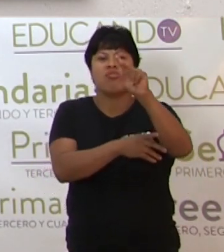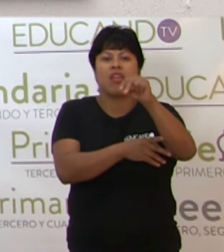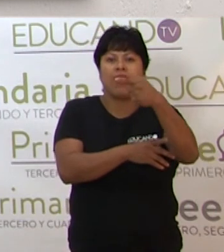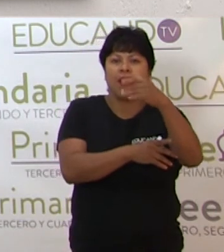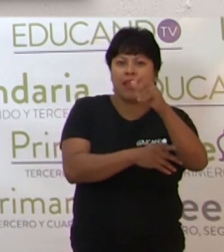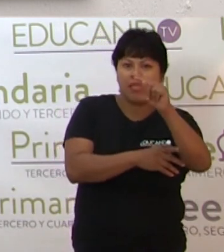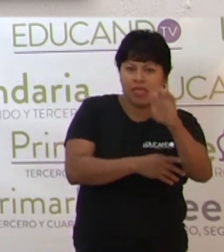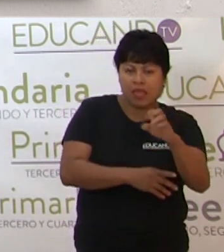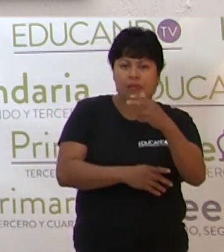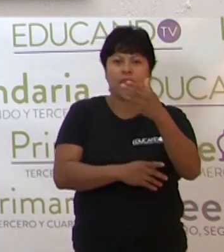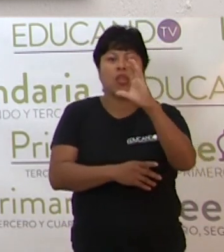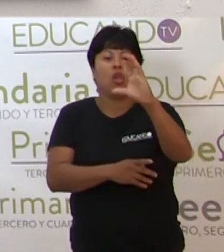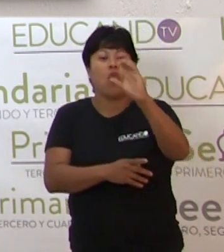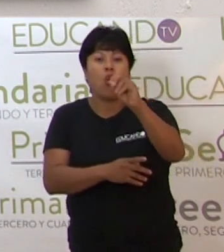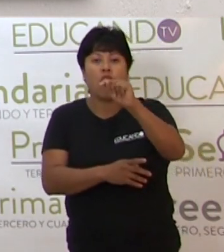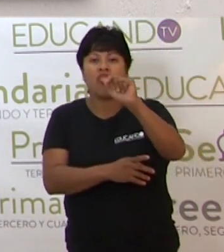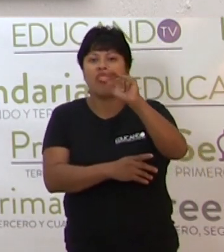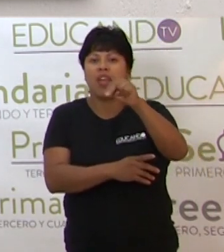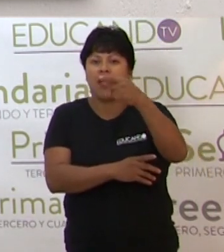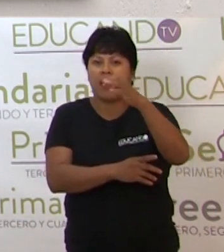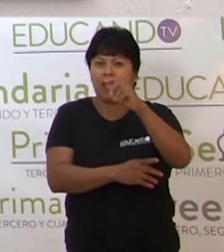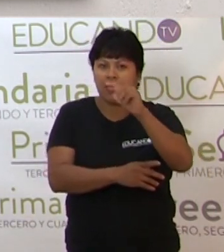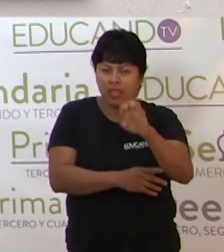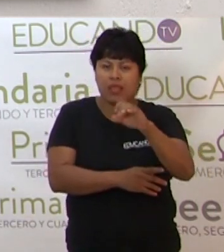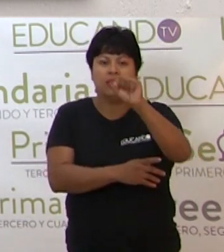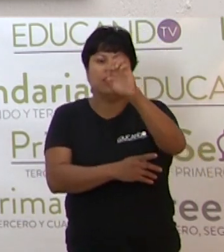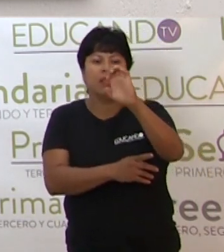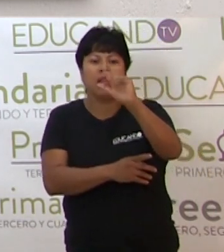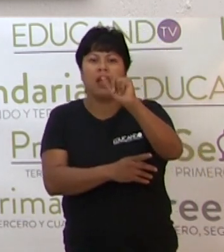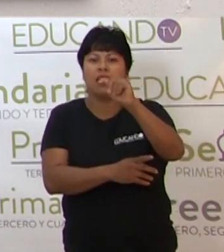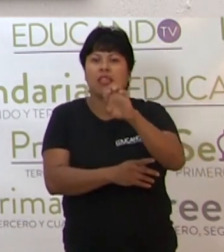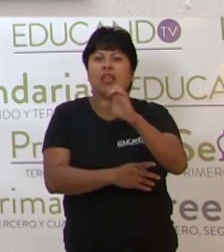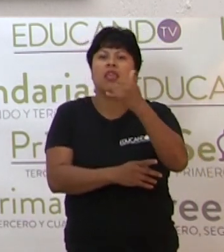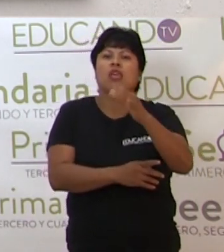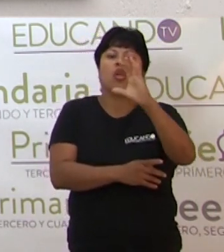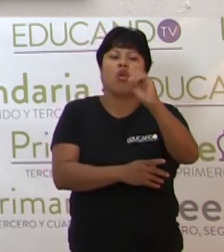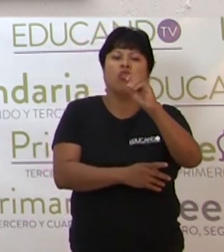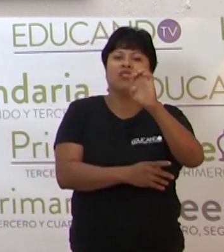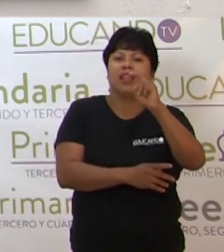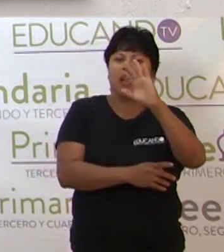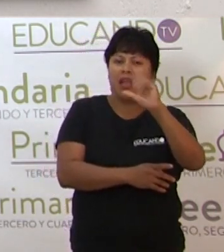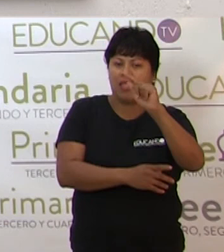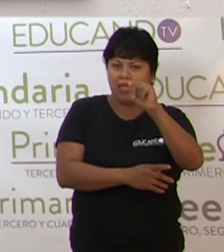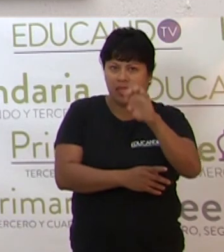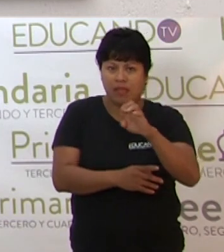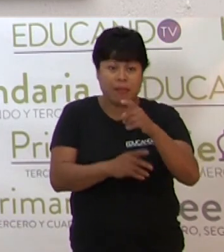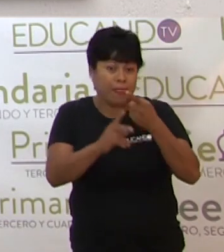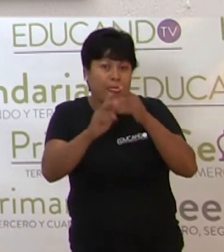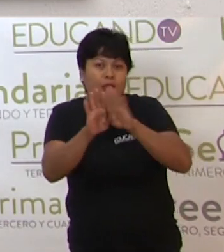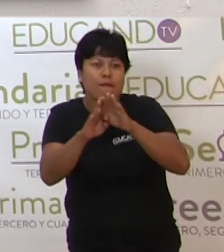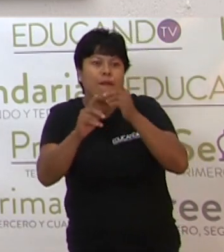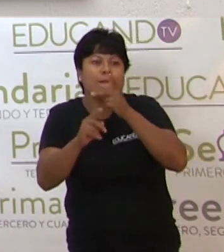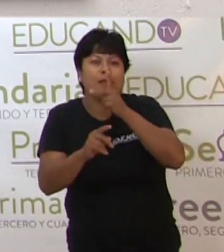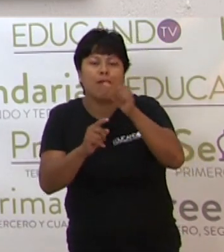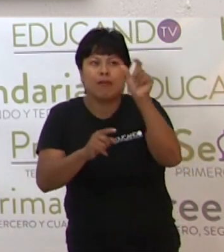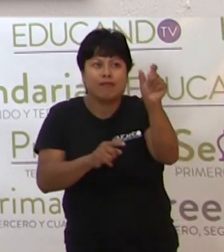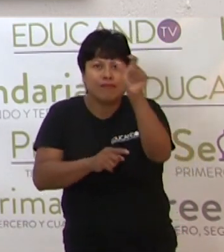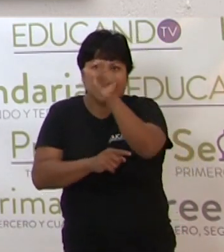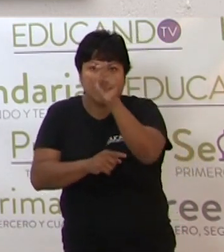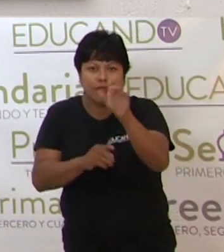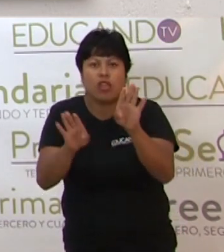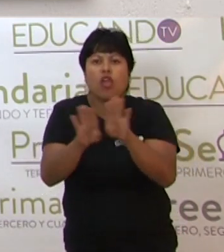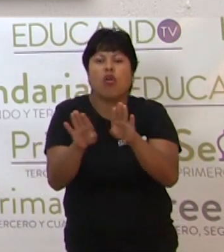tangente, cotangente, secante y cosecante. Aquí están las iniciales, ¿sí? ¿Cómo